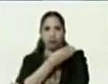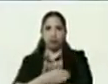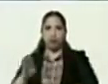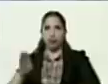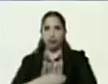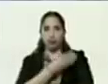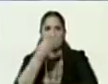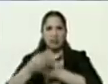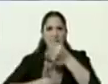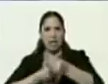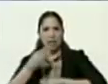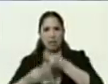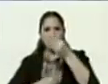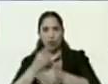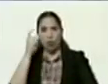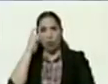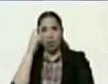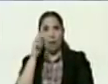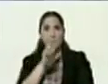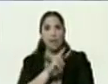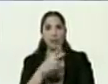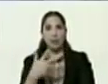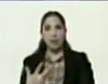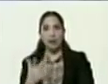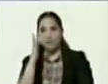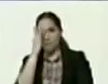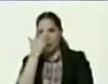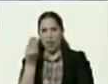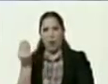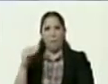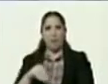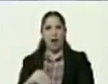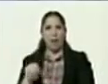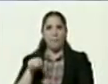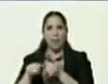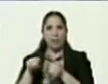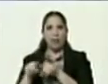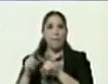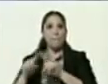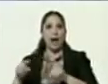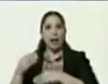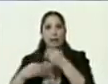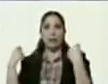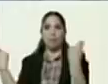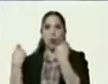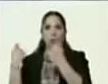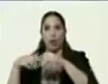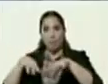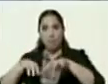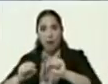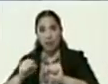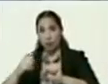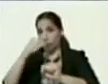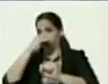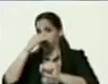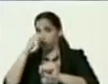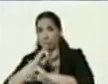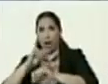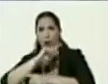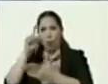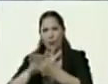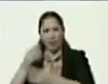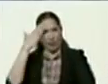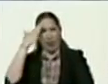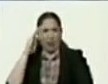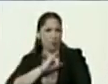realizó el día 23 de febrero, que no era más que una excusa para promover una invasión paramilitar, ya está completamente documentado,